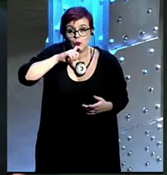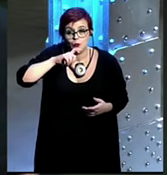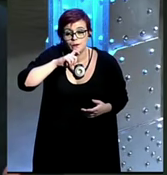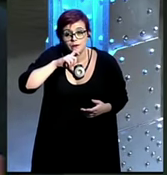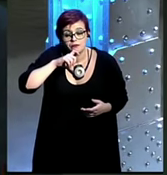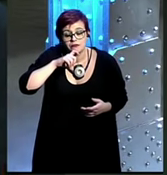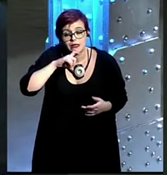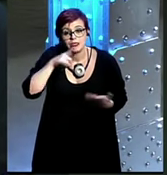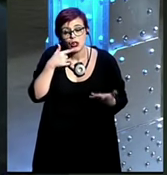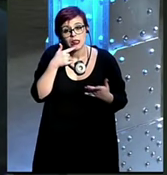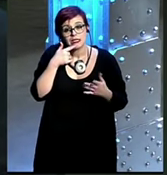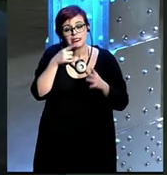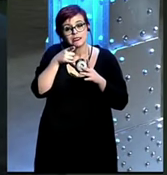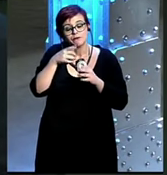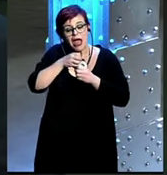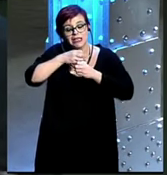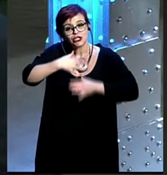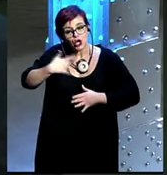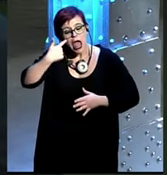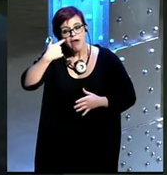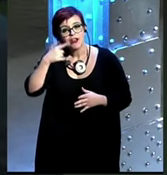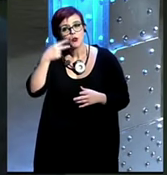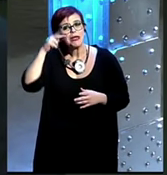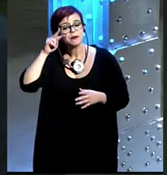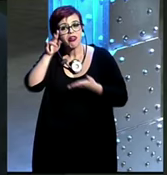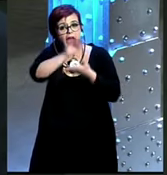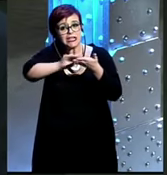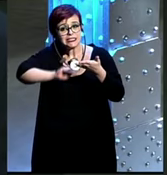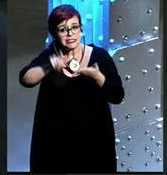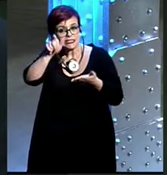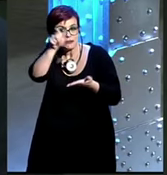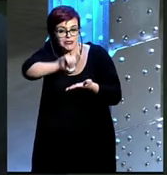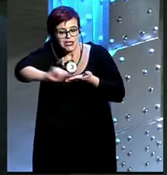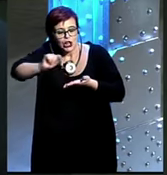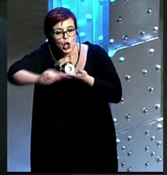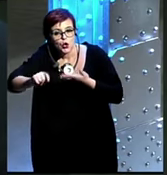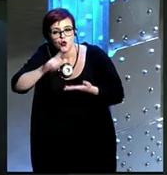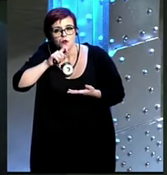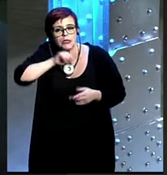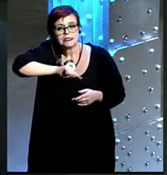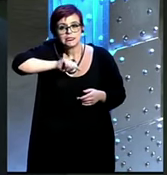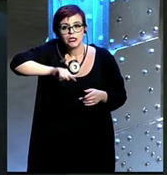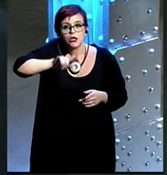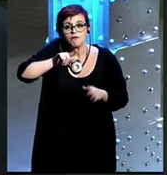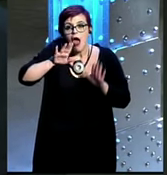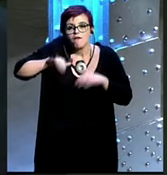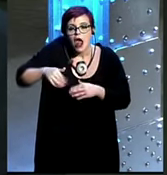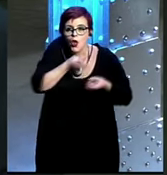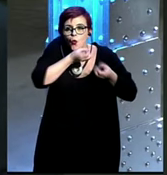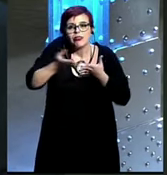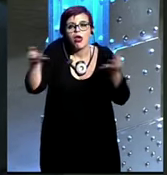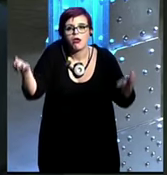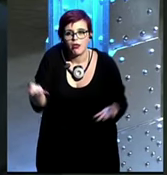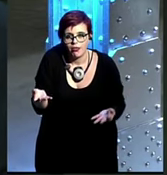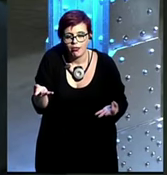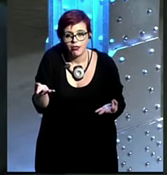Cerremos un poco con esto. ¿Cuál ha sido su experiencia como escritor? ¿Qué ha querido finalmente contar?